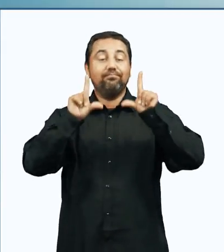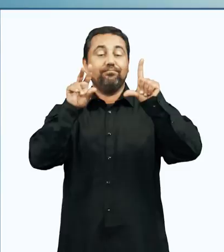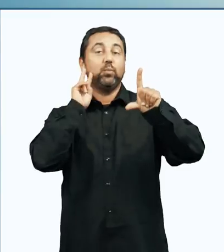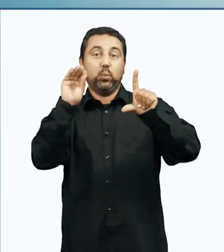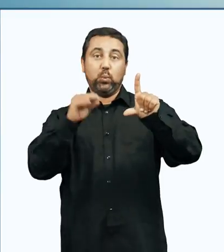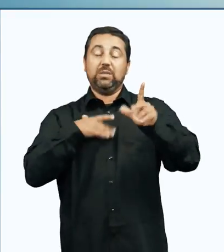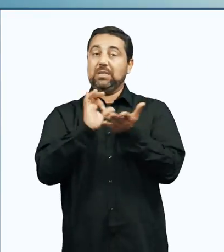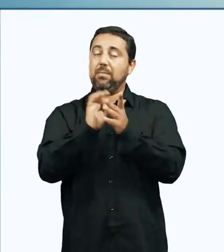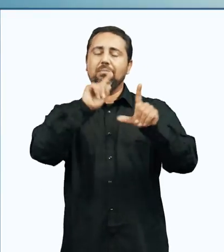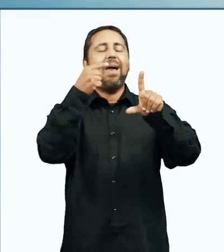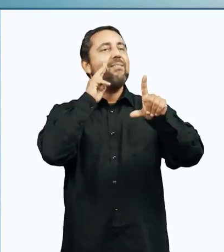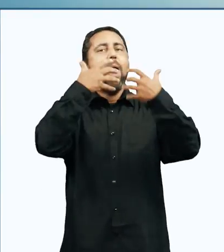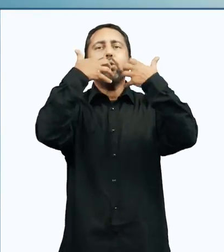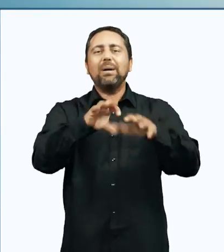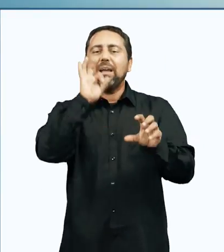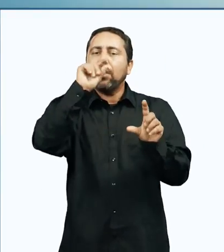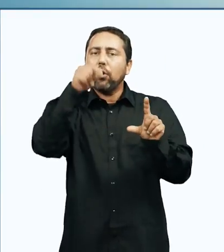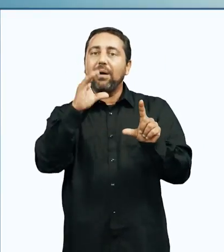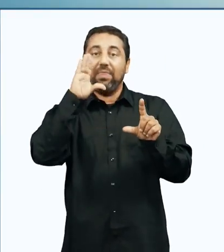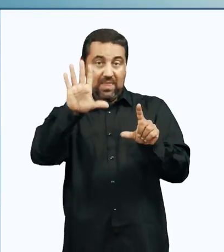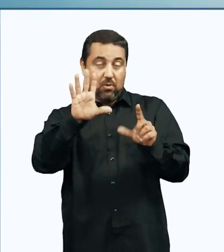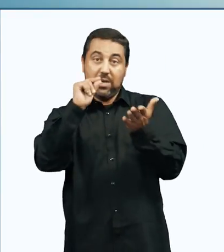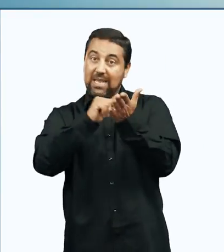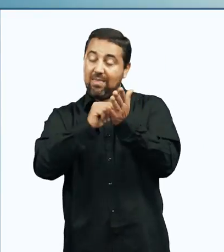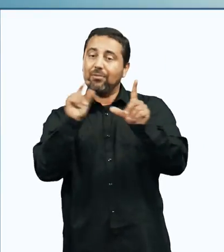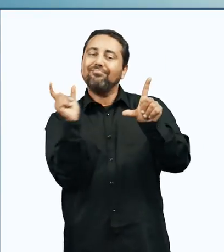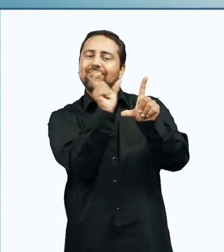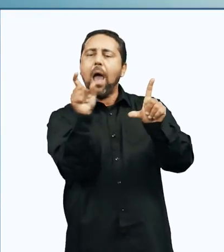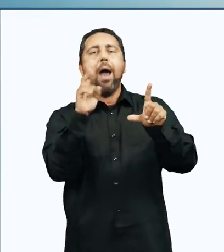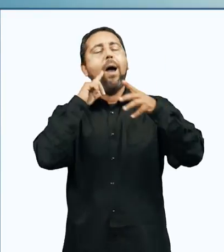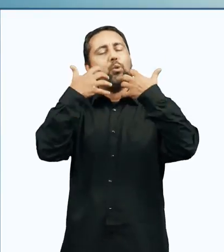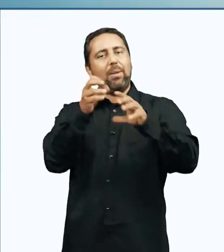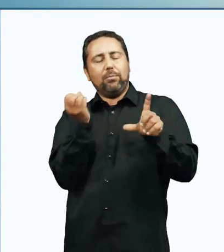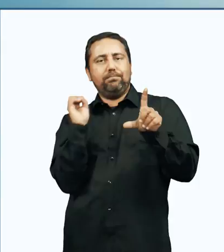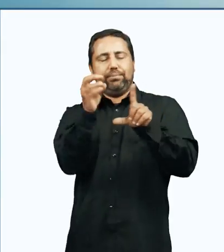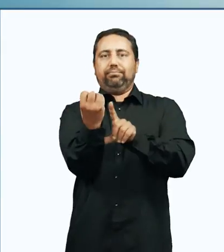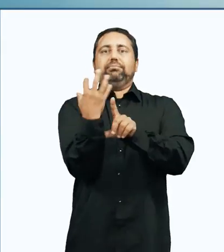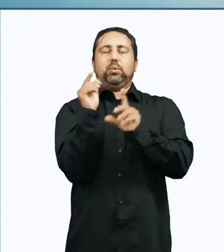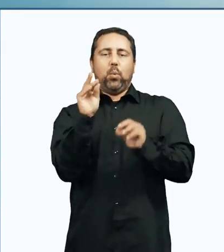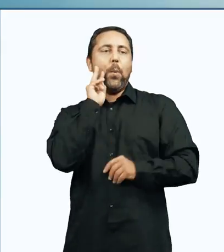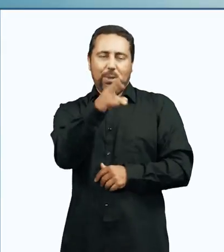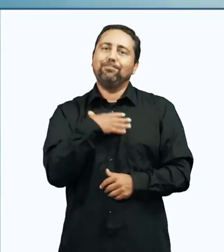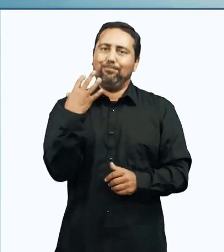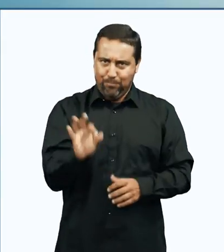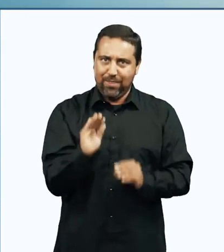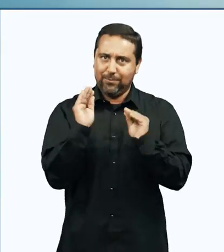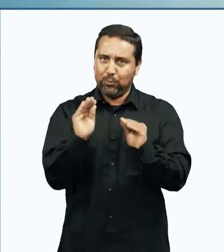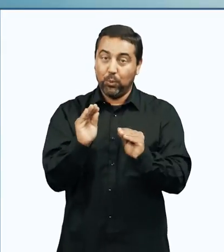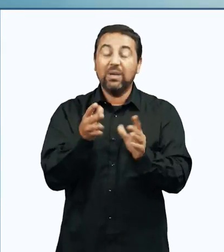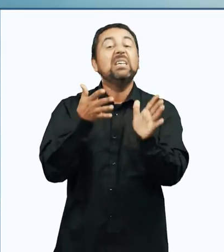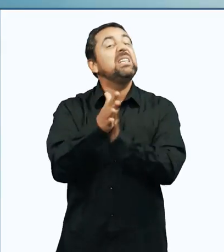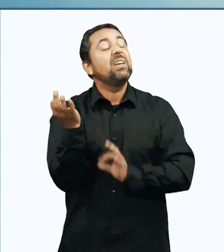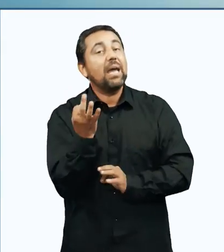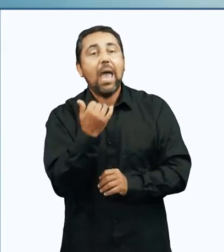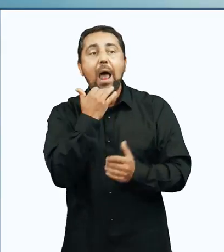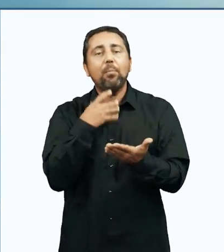portal de servicios verás como te aparecen automáticamente reconocidos los 0.5 fcse correspondientes a esta actividad obligatoria